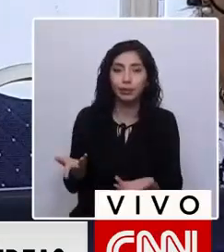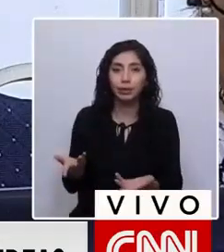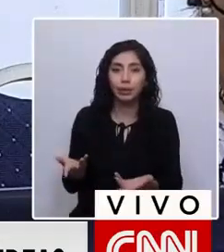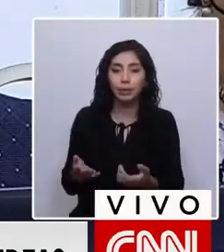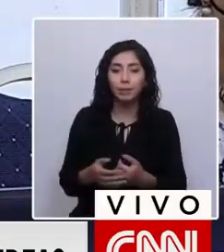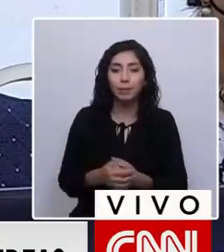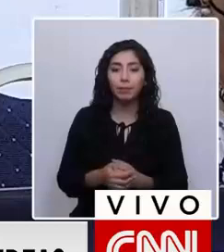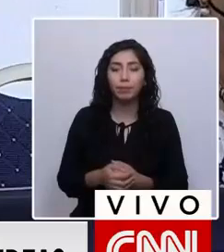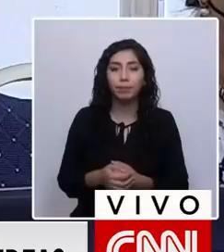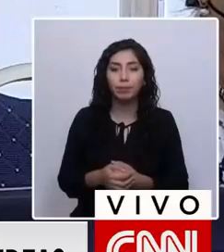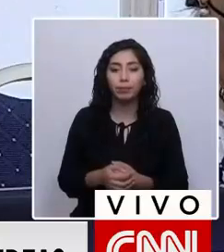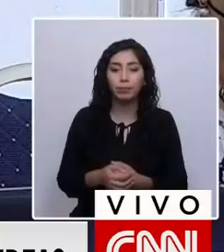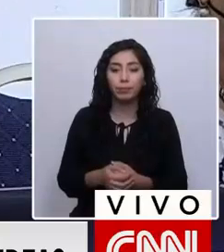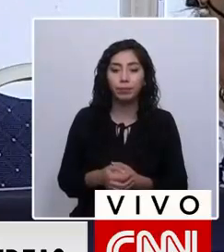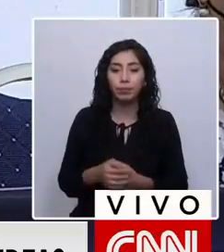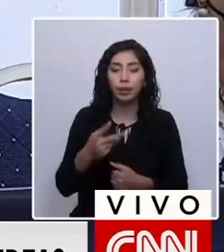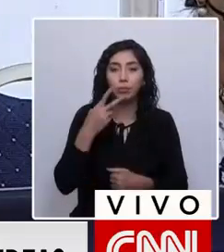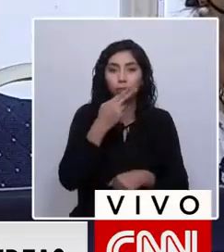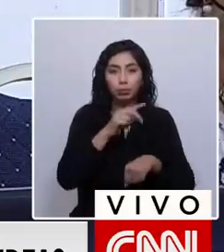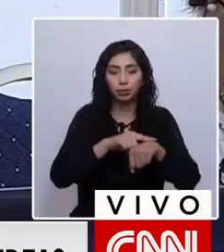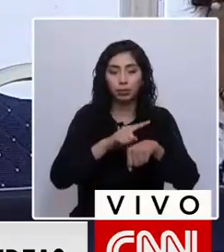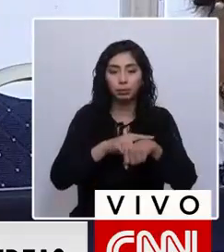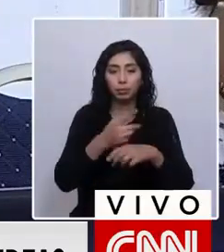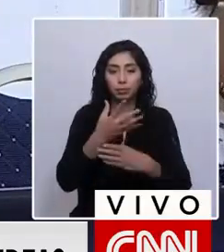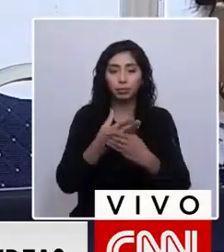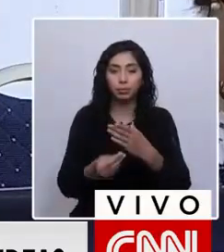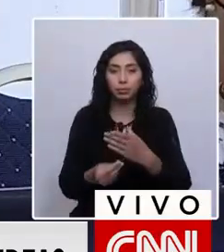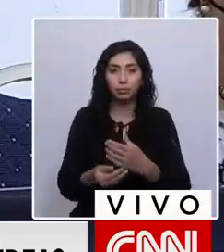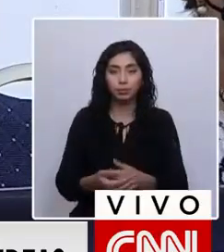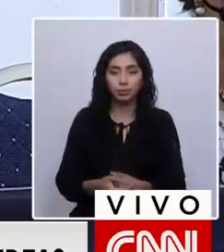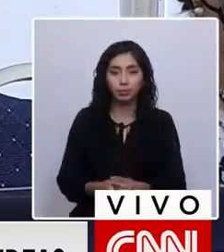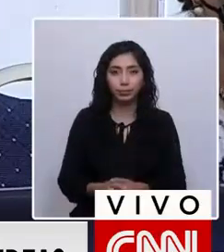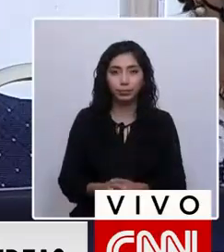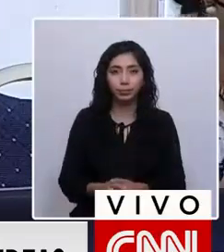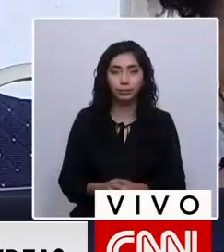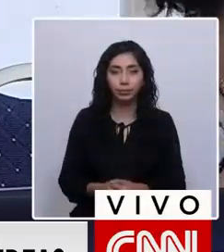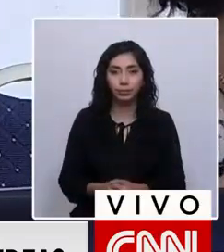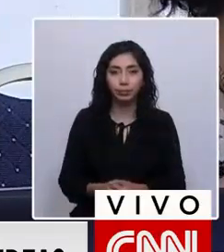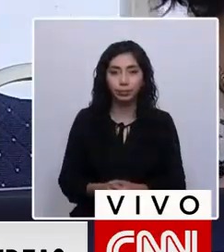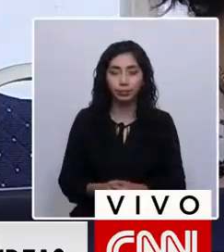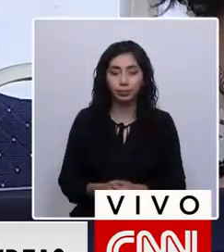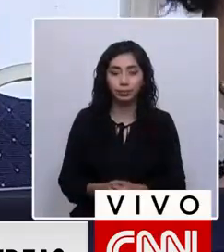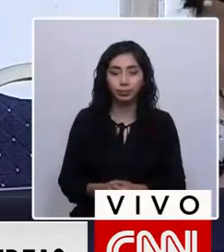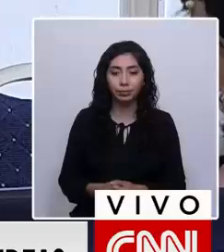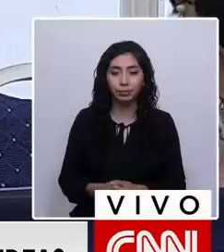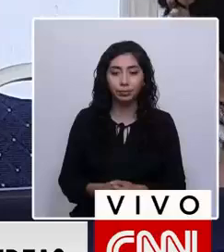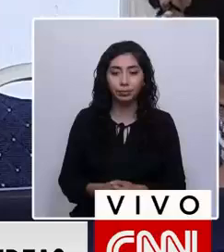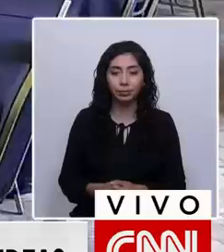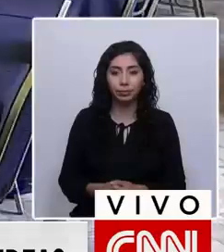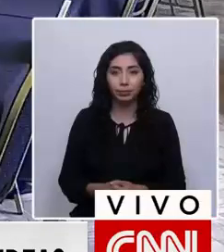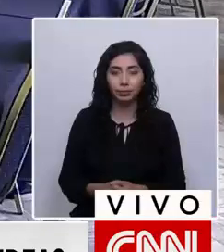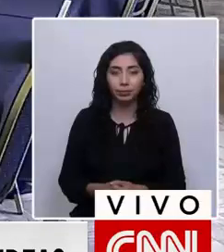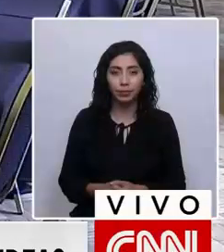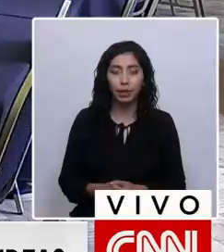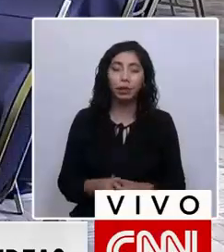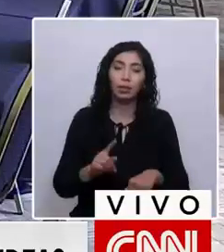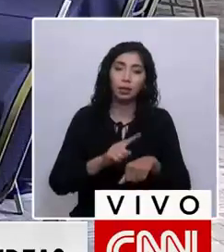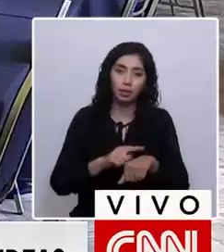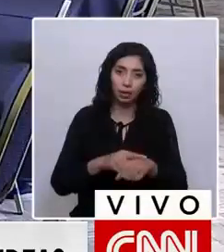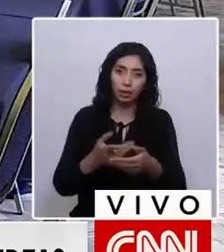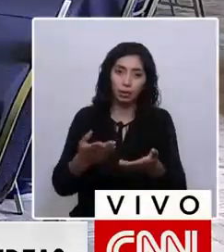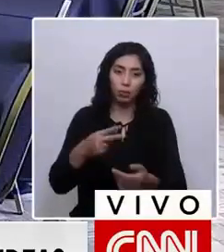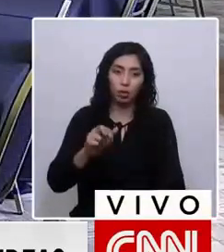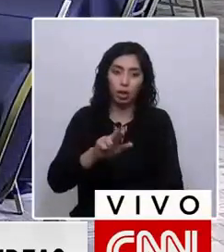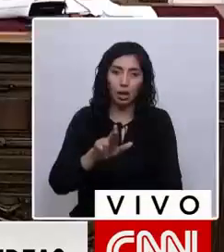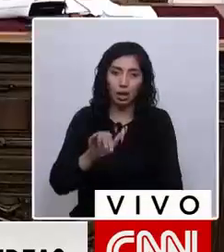que ellos están para aportar, pero que sienten que no son tomados en cuenta. Y también hay otros convencionales que hacen la autocrítica, dicen efectivamente falta